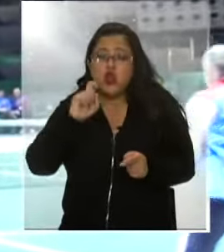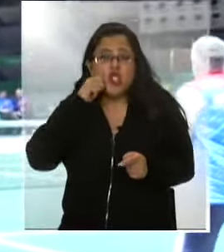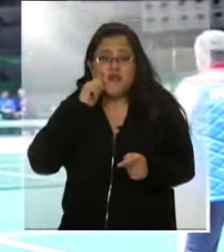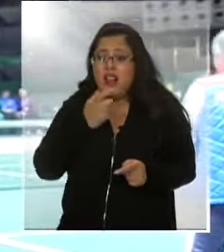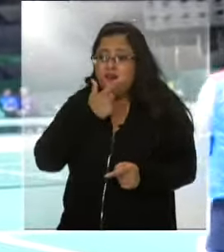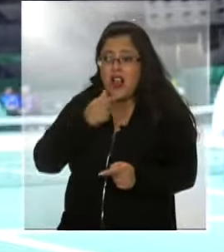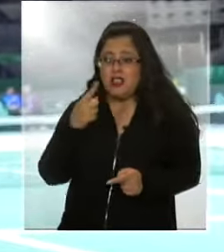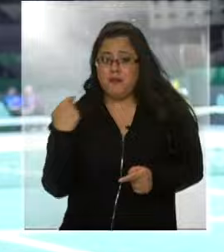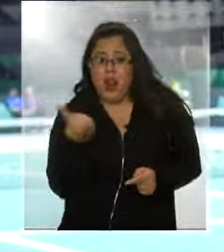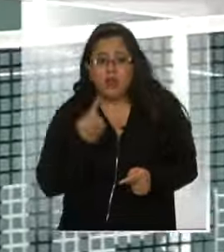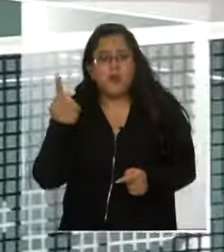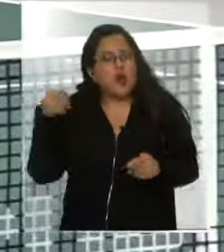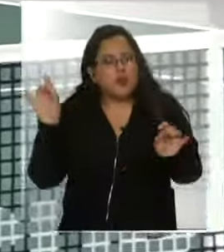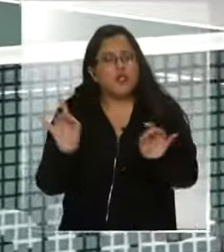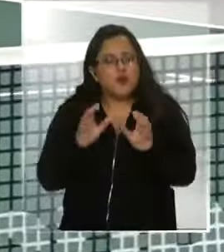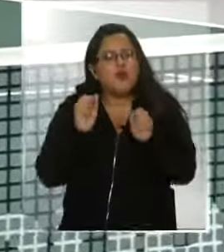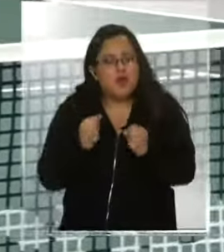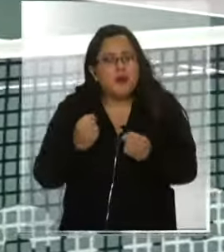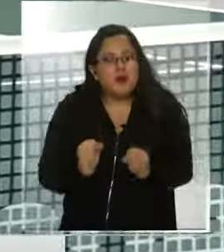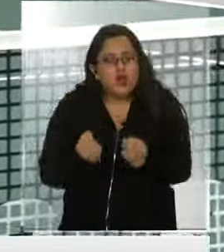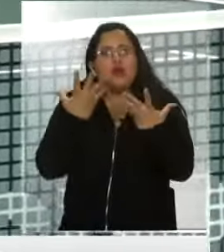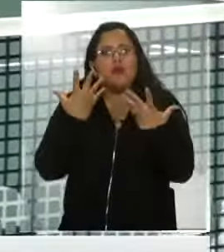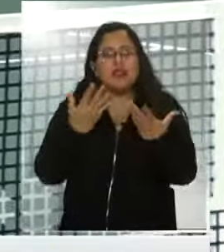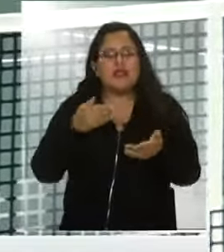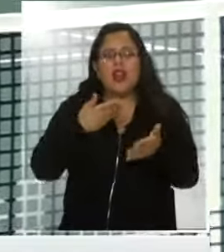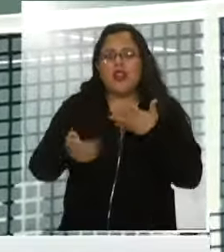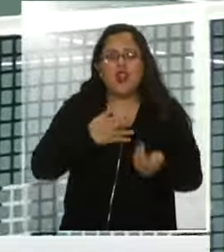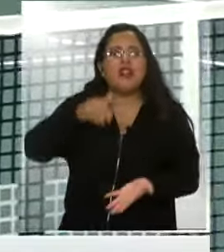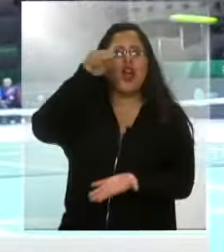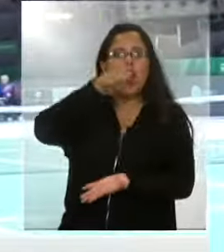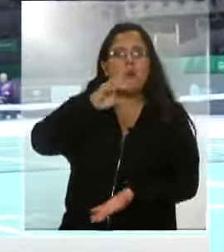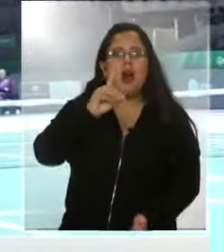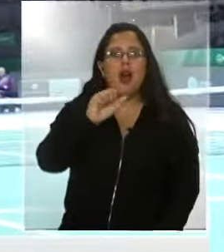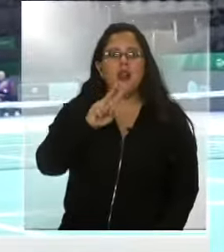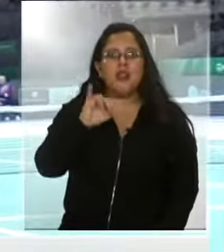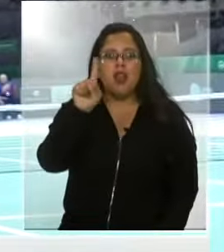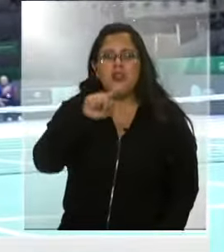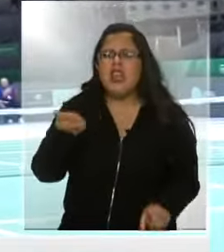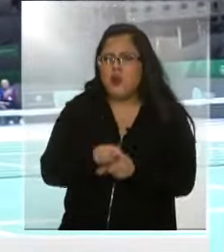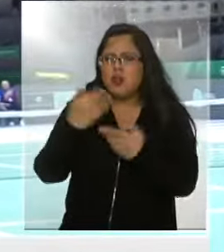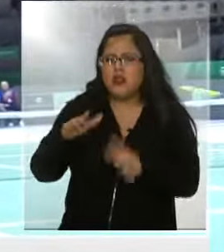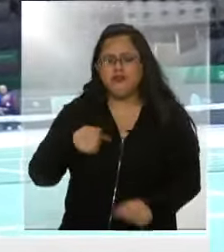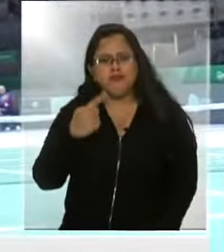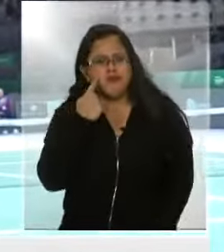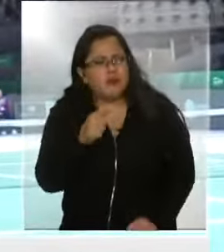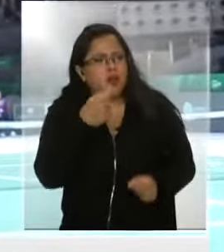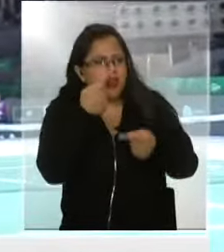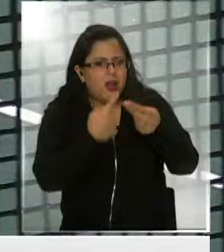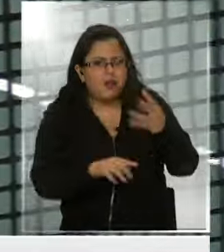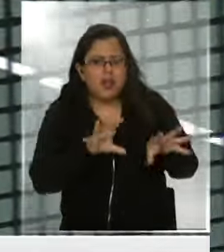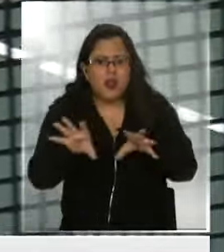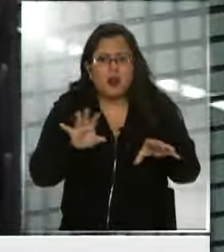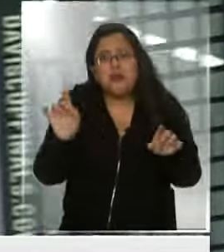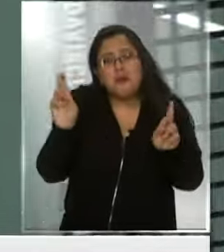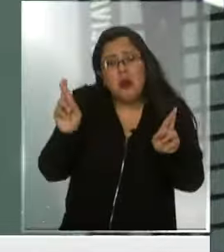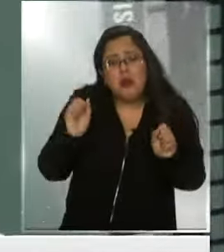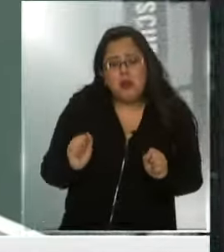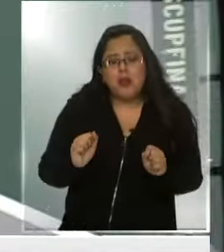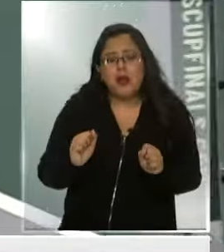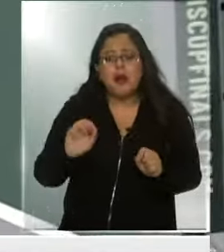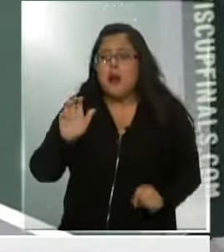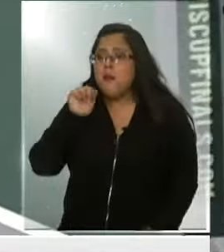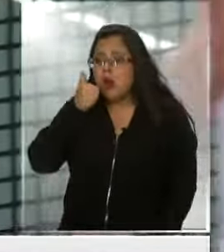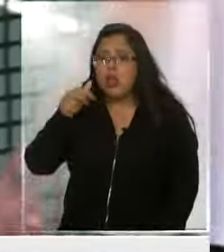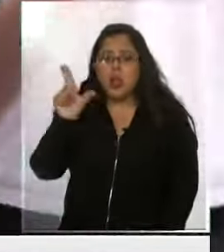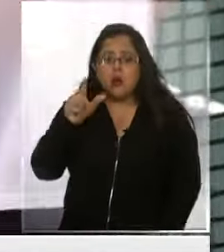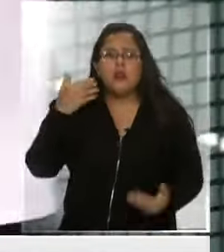pero podemos dar la sorpresa en Copa Davis. Creo que he visto muchas cosas que nadie se espera y pues, ¿por qué no? Este lunes el